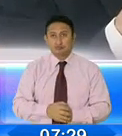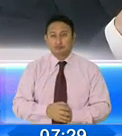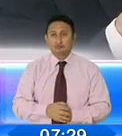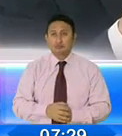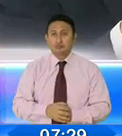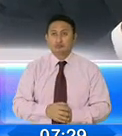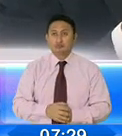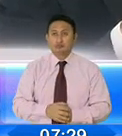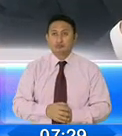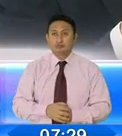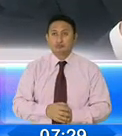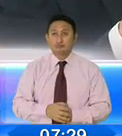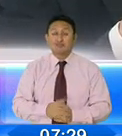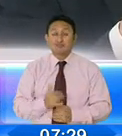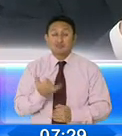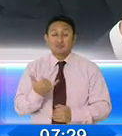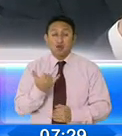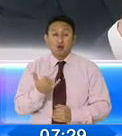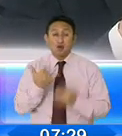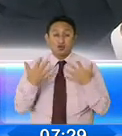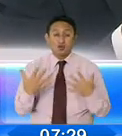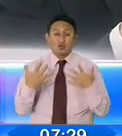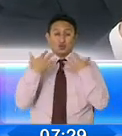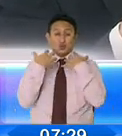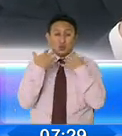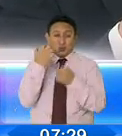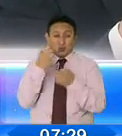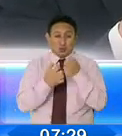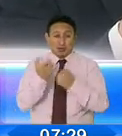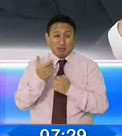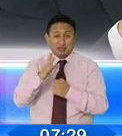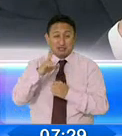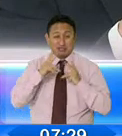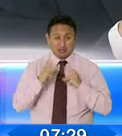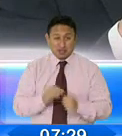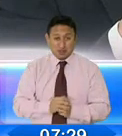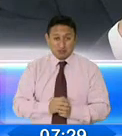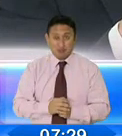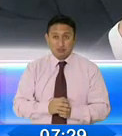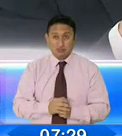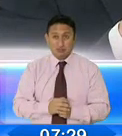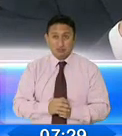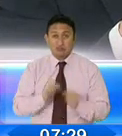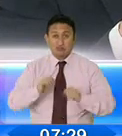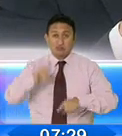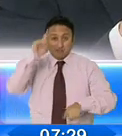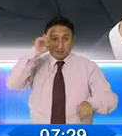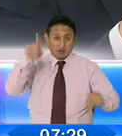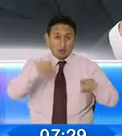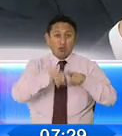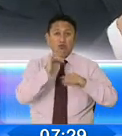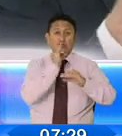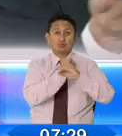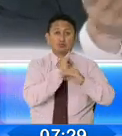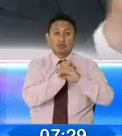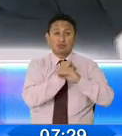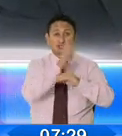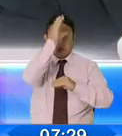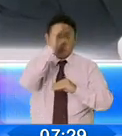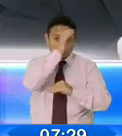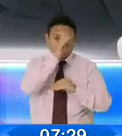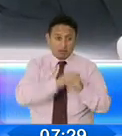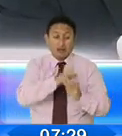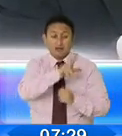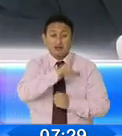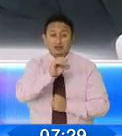En este momento de crisis que estamos viviendo sanitaria, el acuerdo con la Iglesia Católica es del 30%. Nosotros vamos a